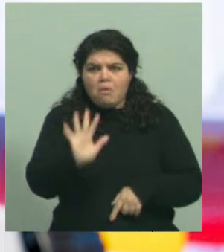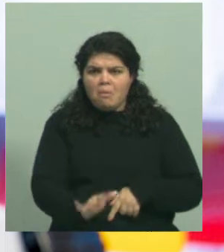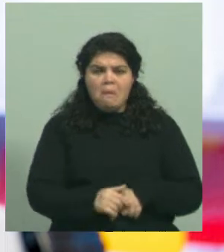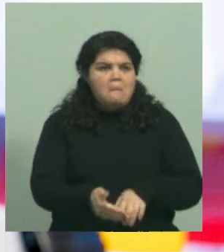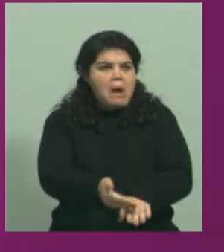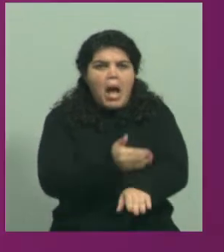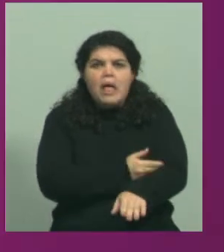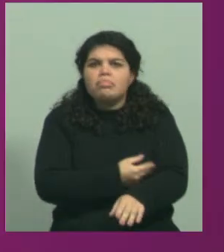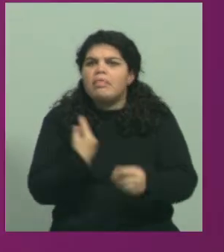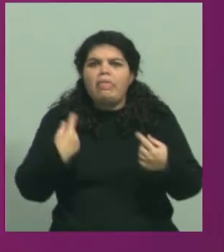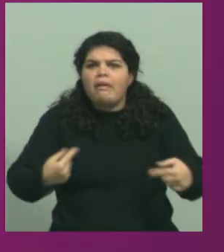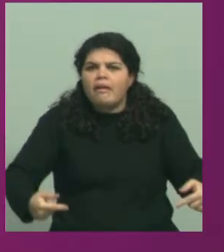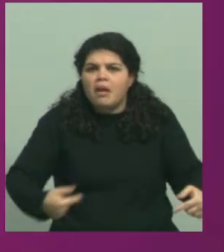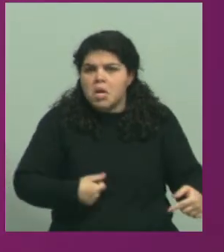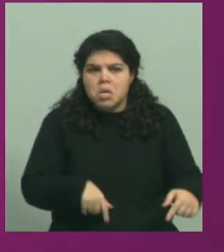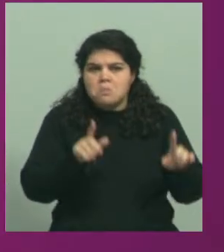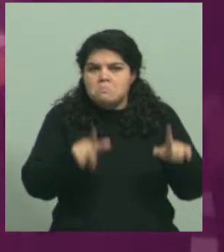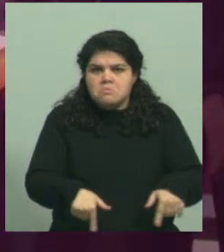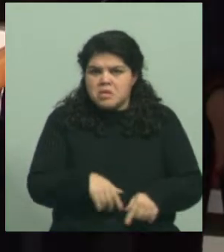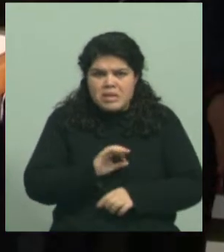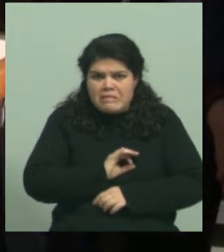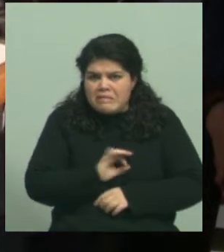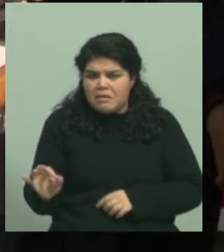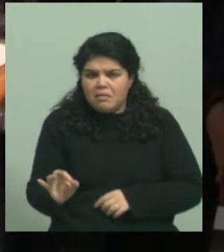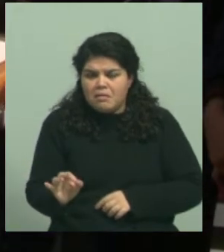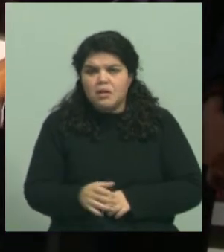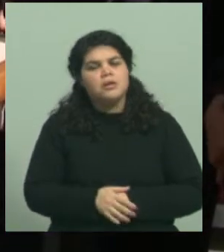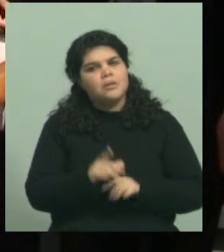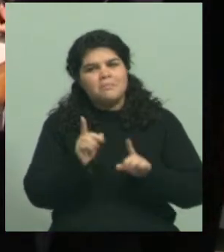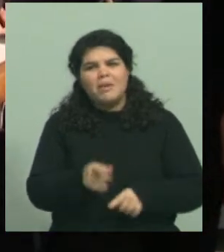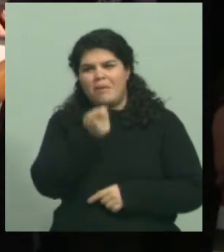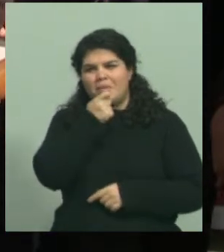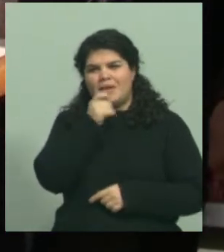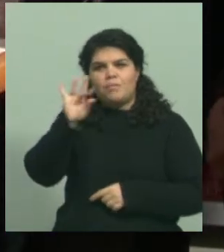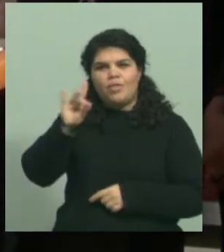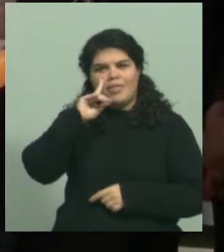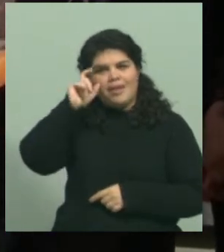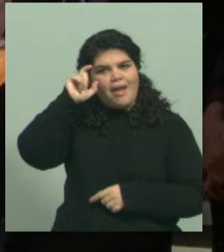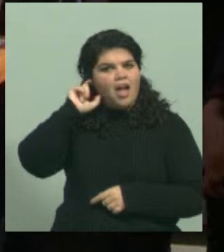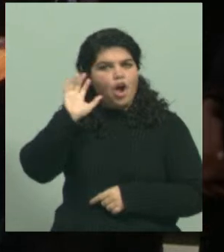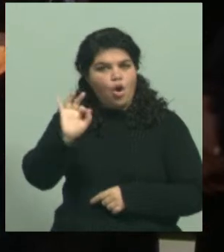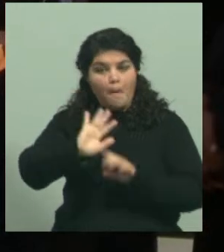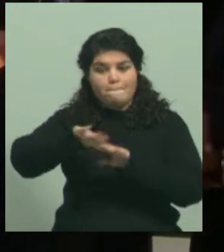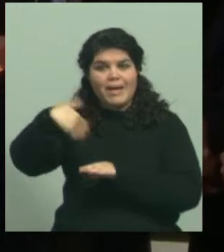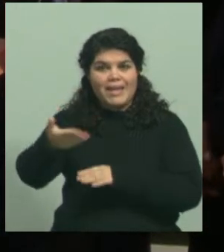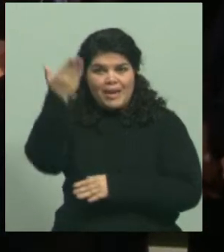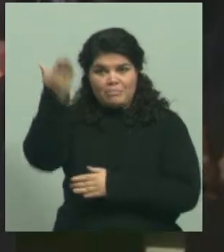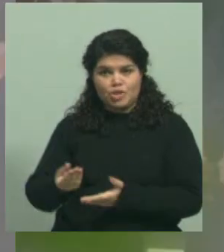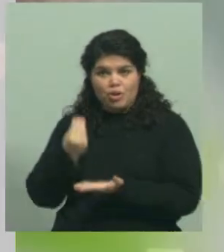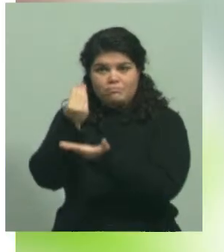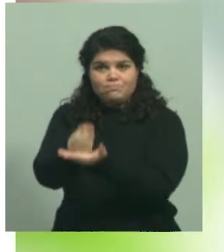ciclos virtuosos, que esto entiendo que es lo que va a charlar Diego Hurtado, el disertante de mañana,